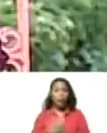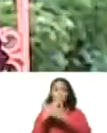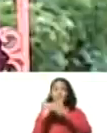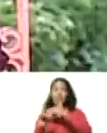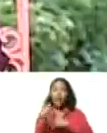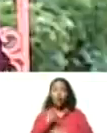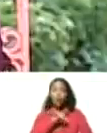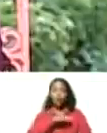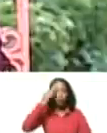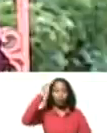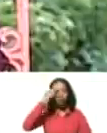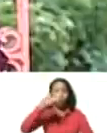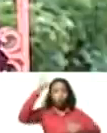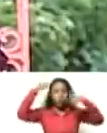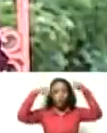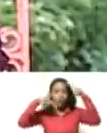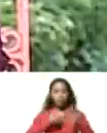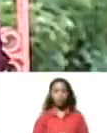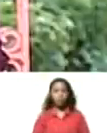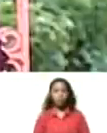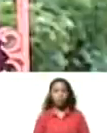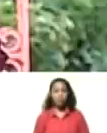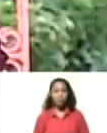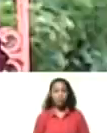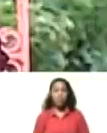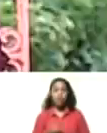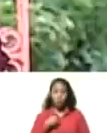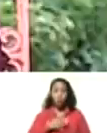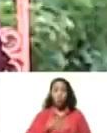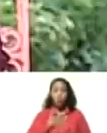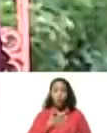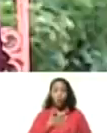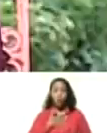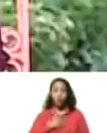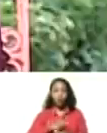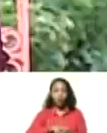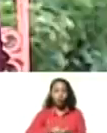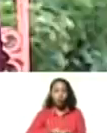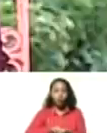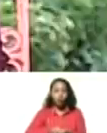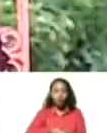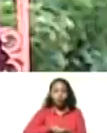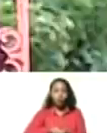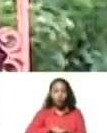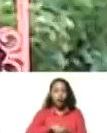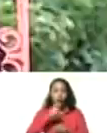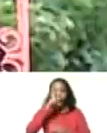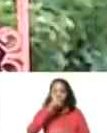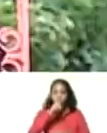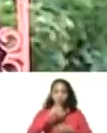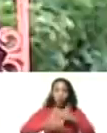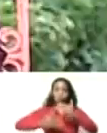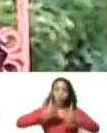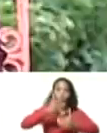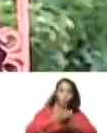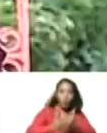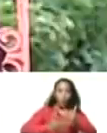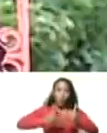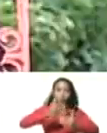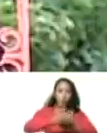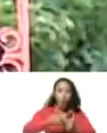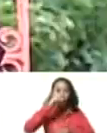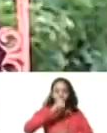de nuestro comandante Chávez, y puedo llevar el pulso, año tras año,